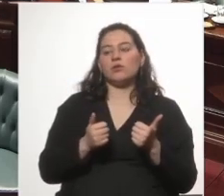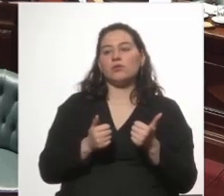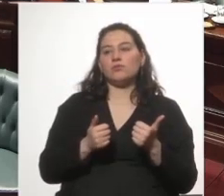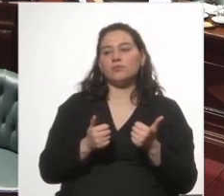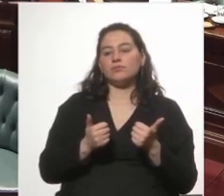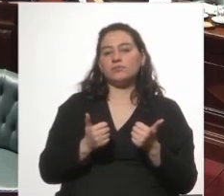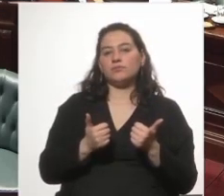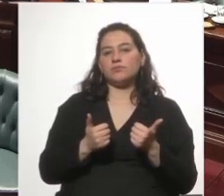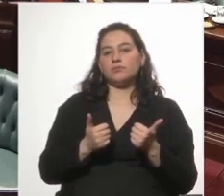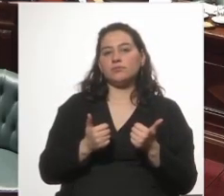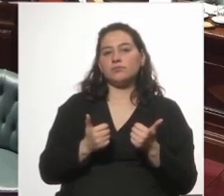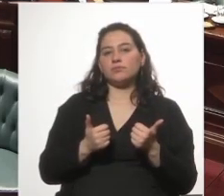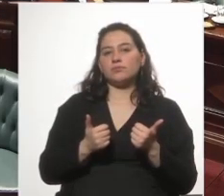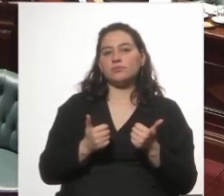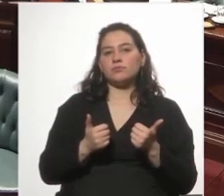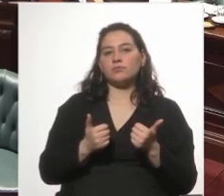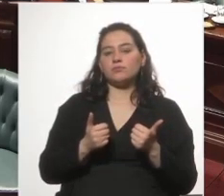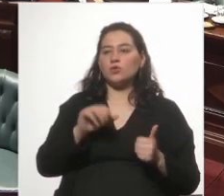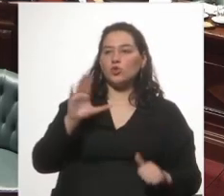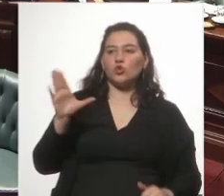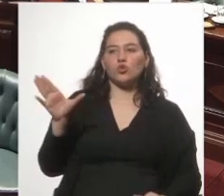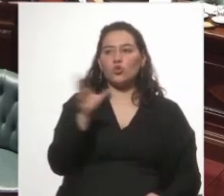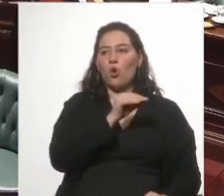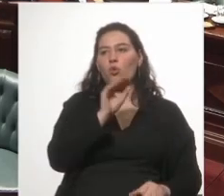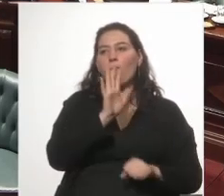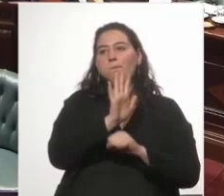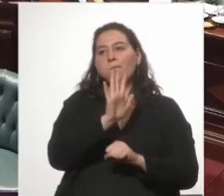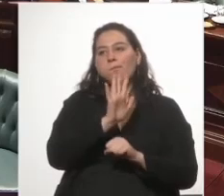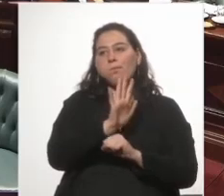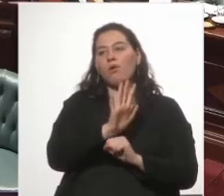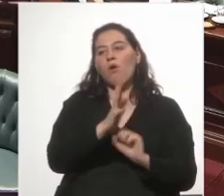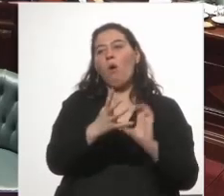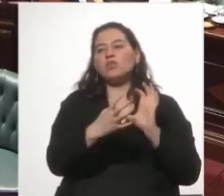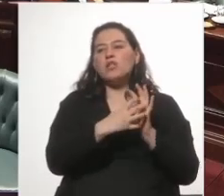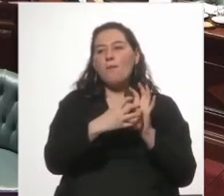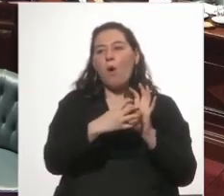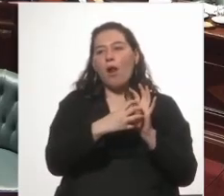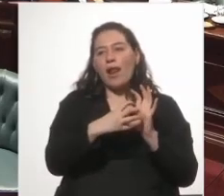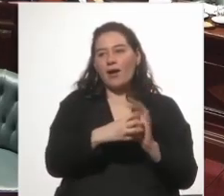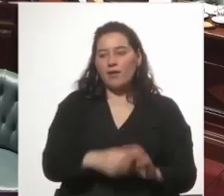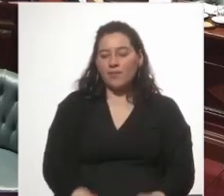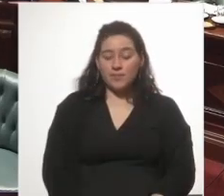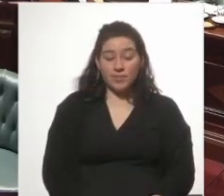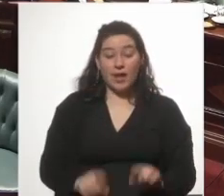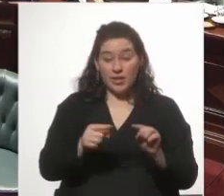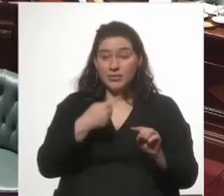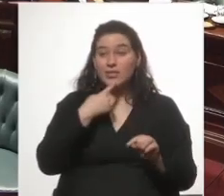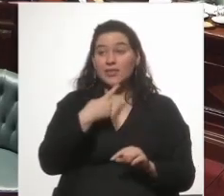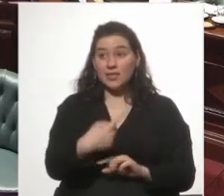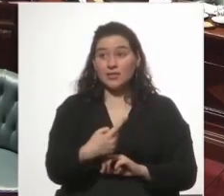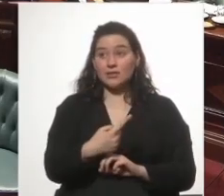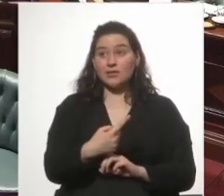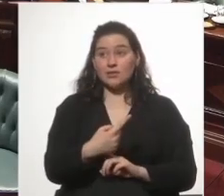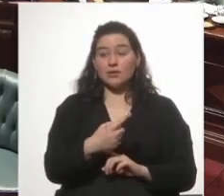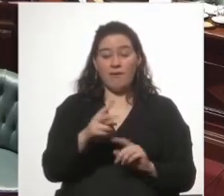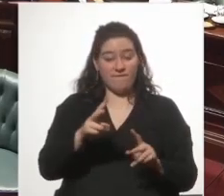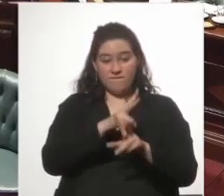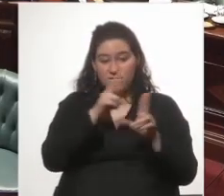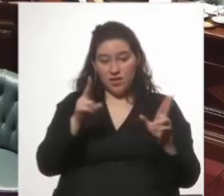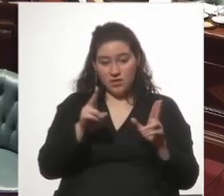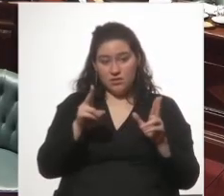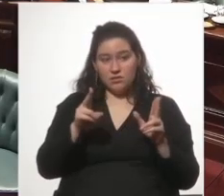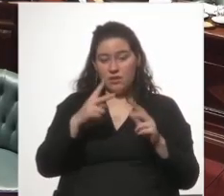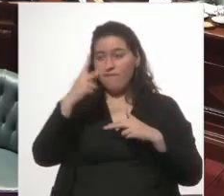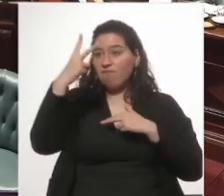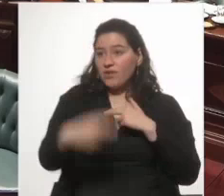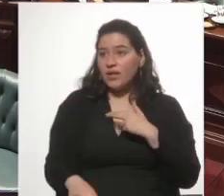periodista, digo que todo es simbólico. Así manifiesta, se dejaron vencer plazos para la extradición de uno